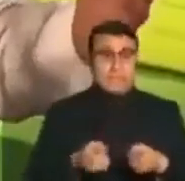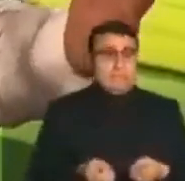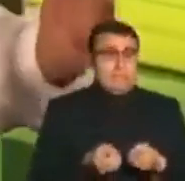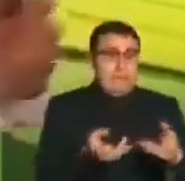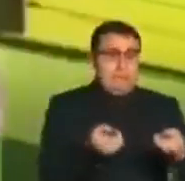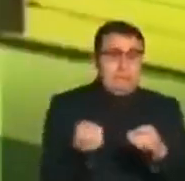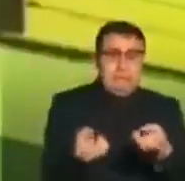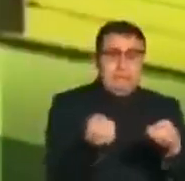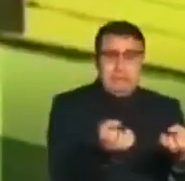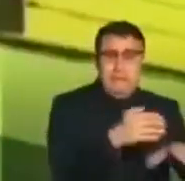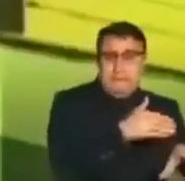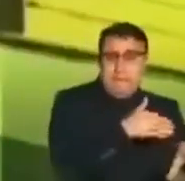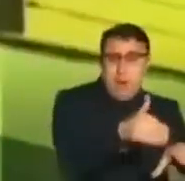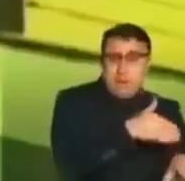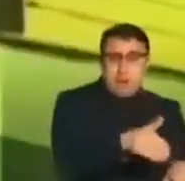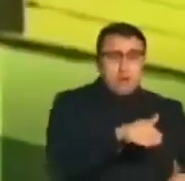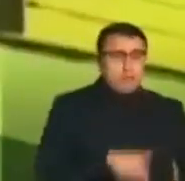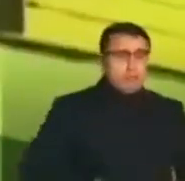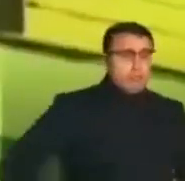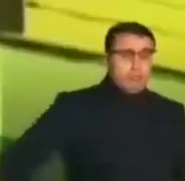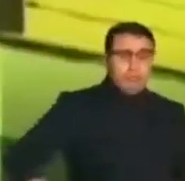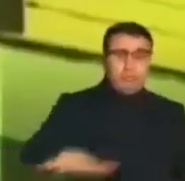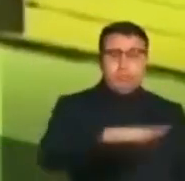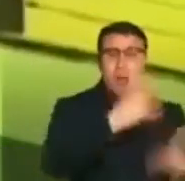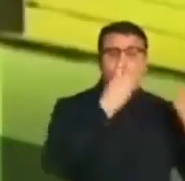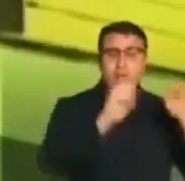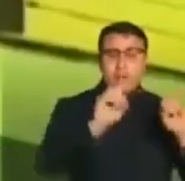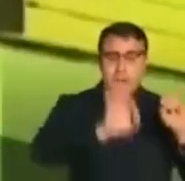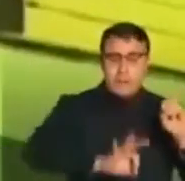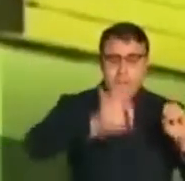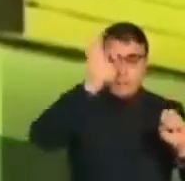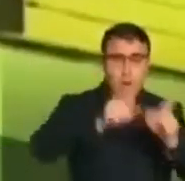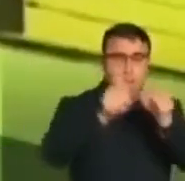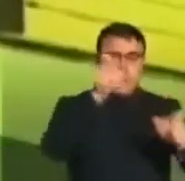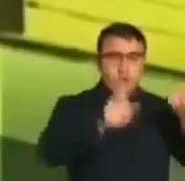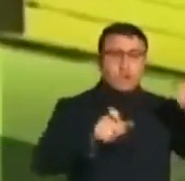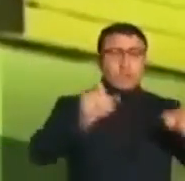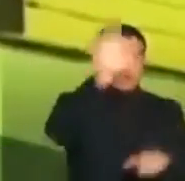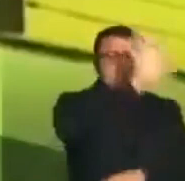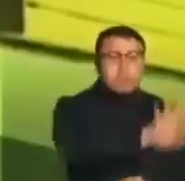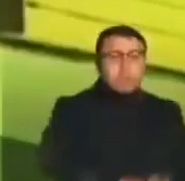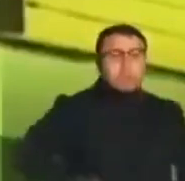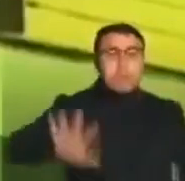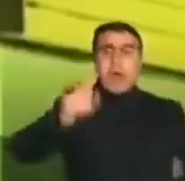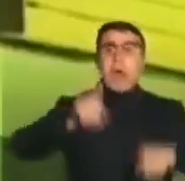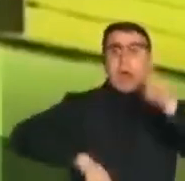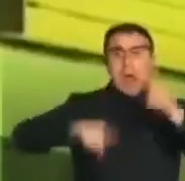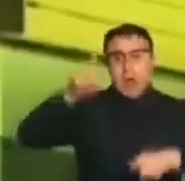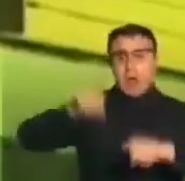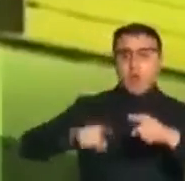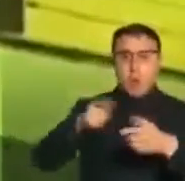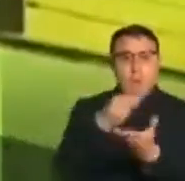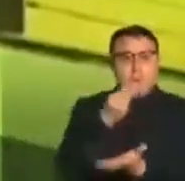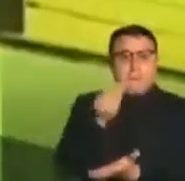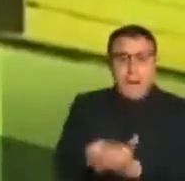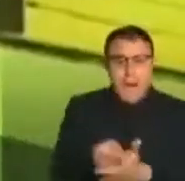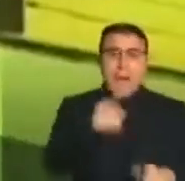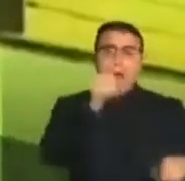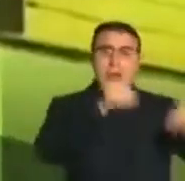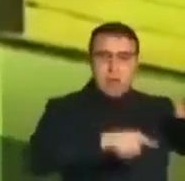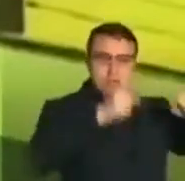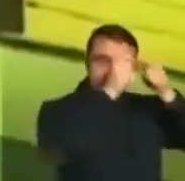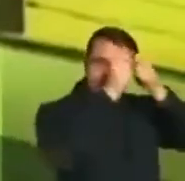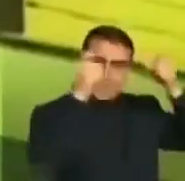por millones y llegan a cubrir más del 90% de la población, unos del régimen contributivo, otros